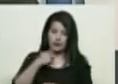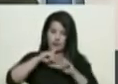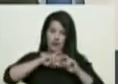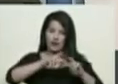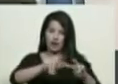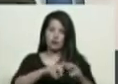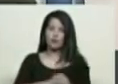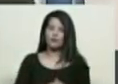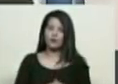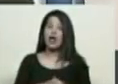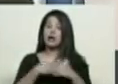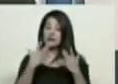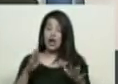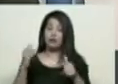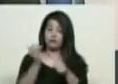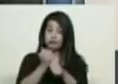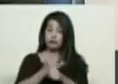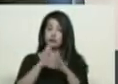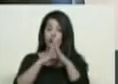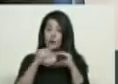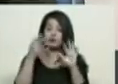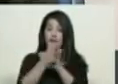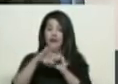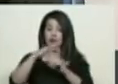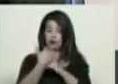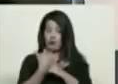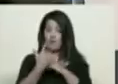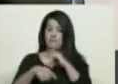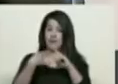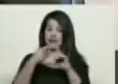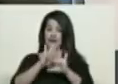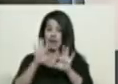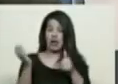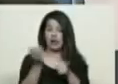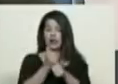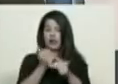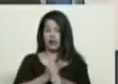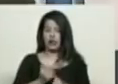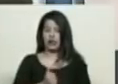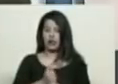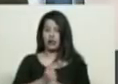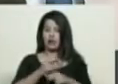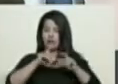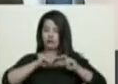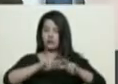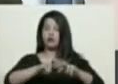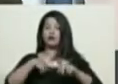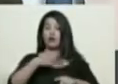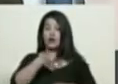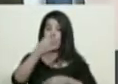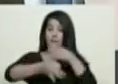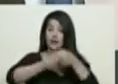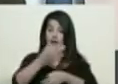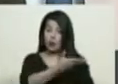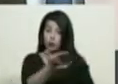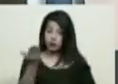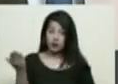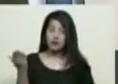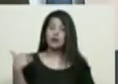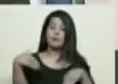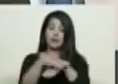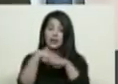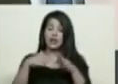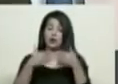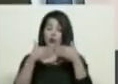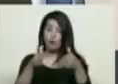de las propias indagaciones y lo que ha revelado las pesquisas yo quiero destacar que el ministerio